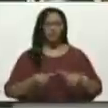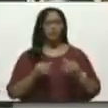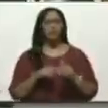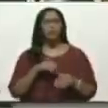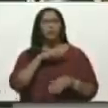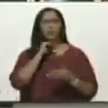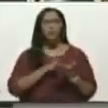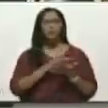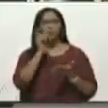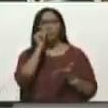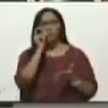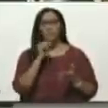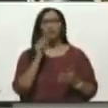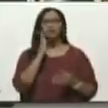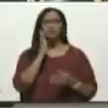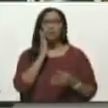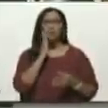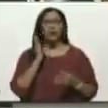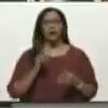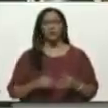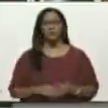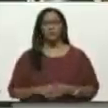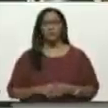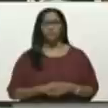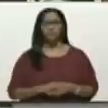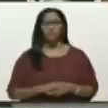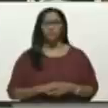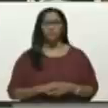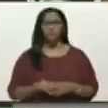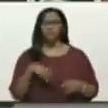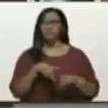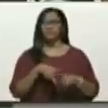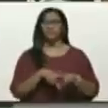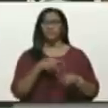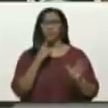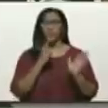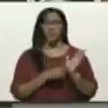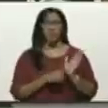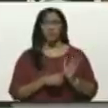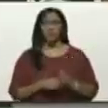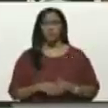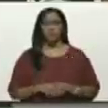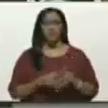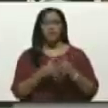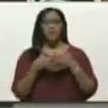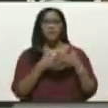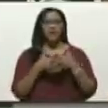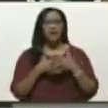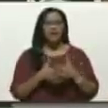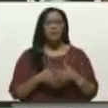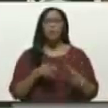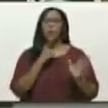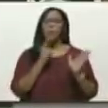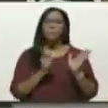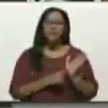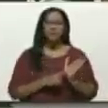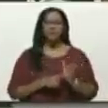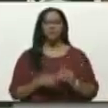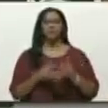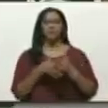papá, su mamá. Una persecución absoluta. Es el imperialismo actuando. El imperialismo no